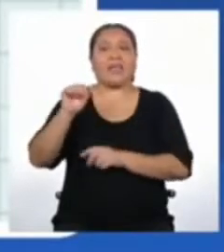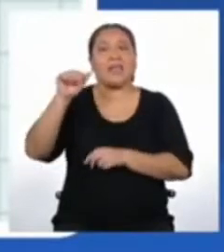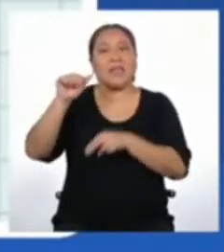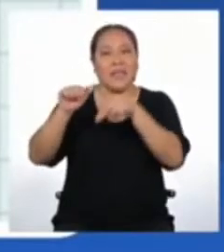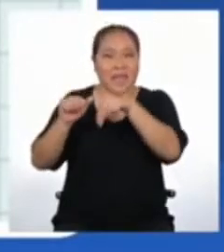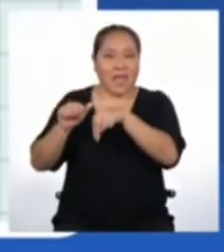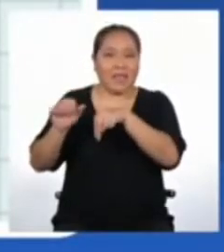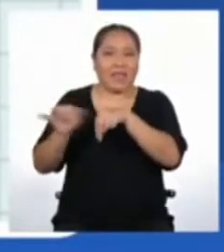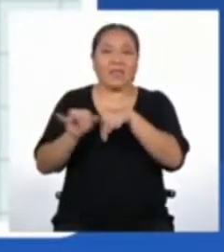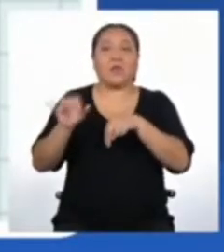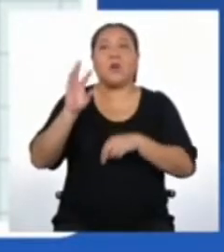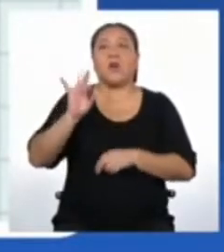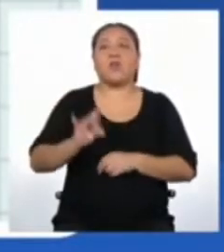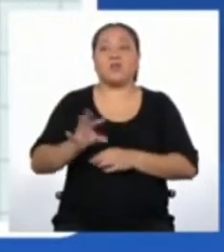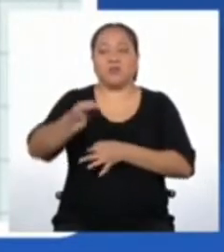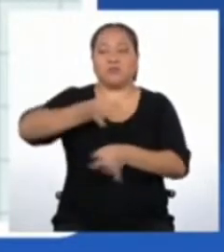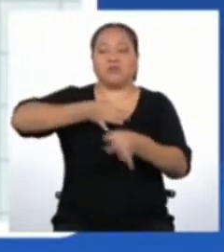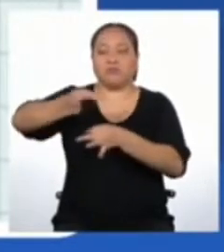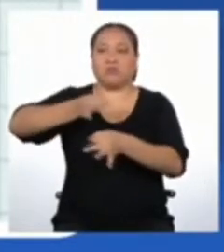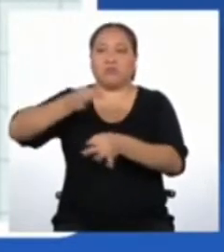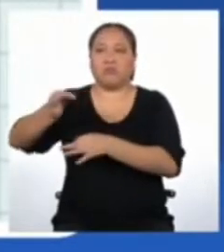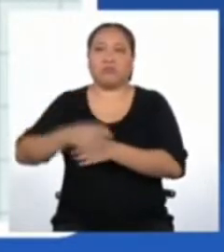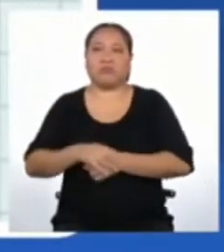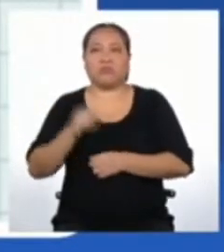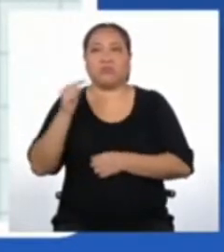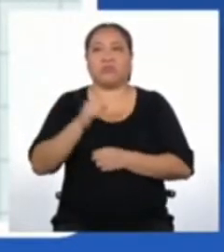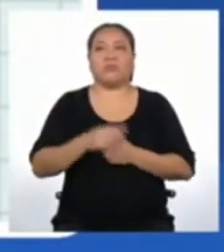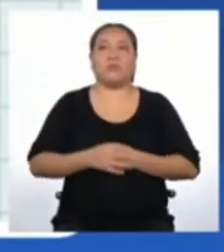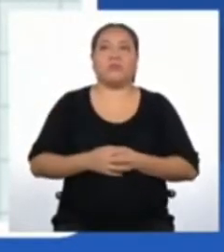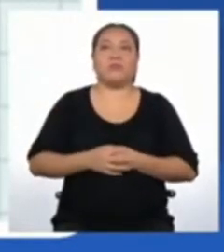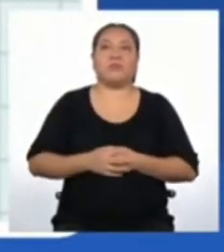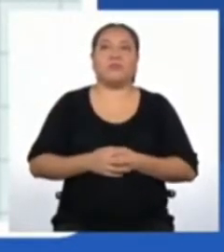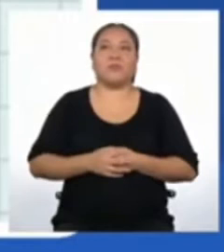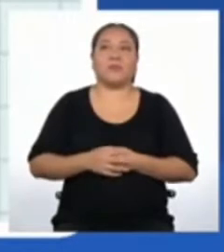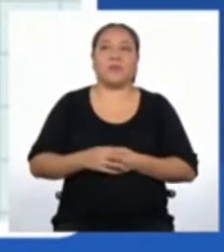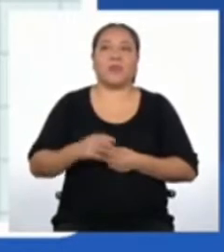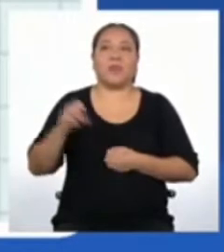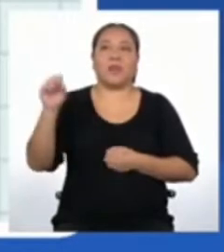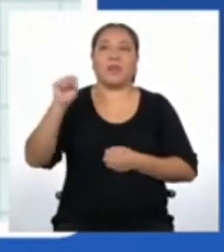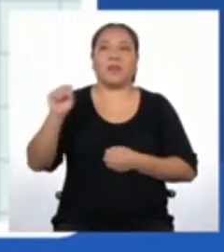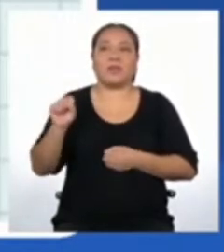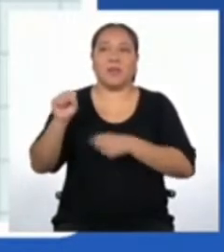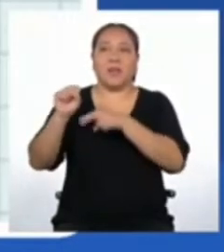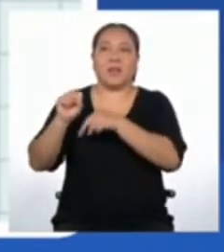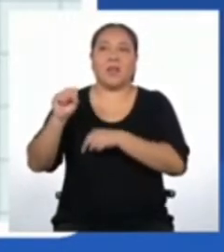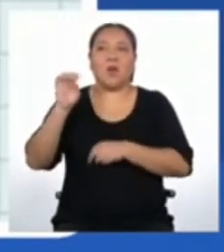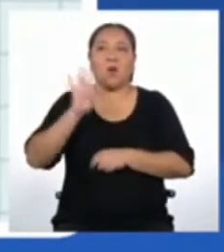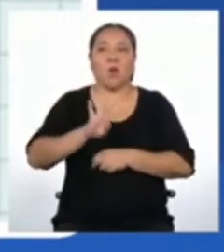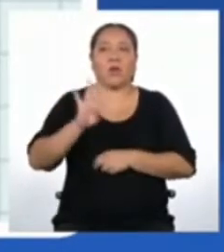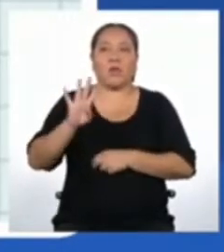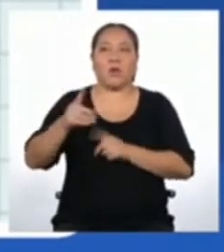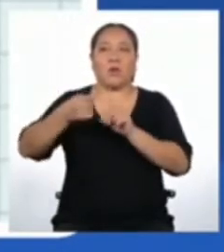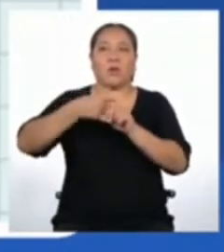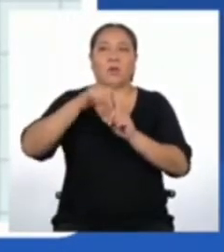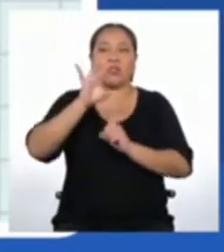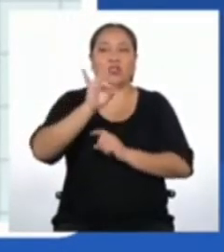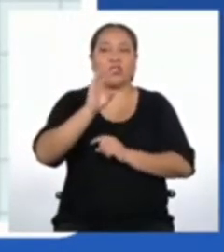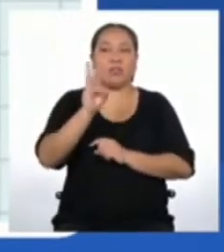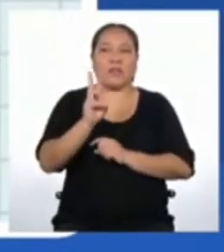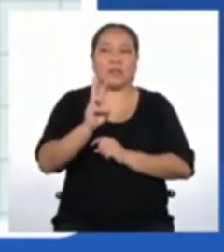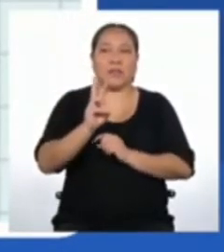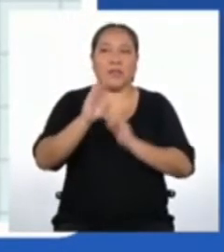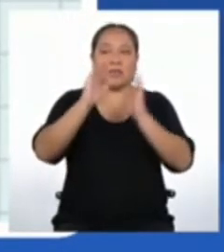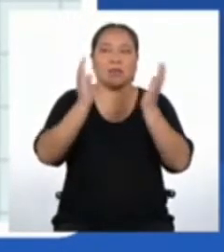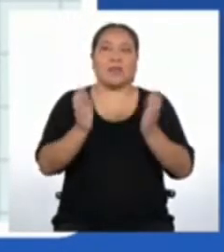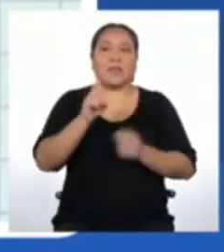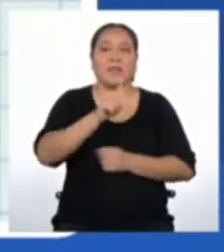el 8. Reemplazamos la fórmula y obtendremos esto. Empezamos con los paréntesis y sumamos 44 con 86. Esto